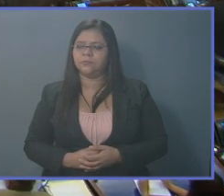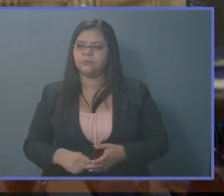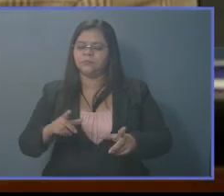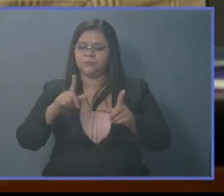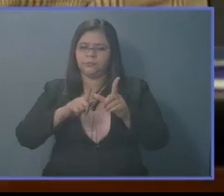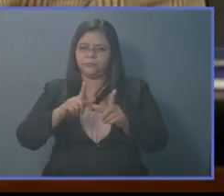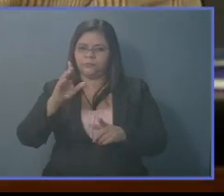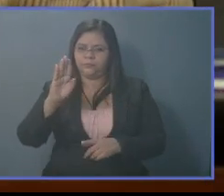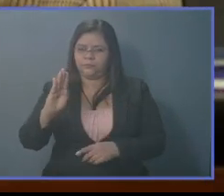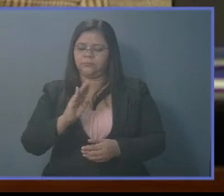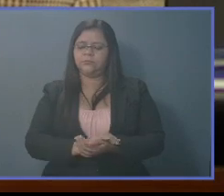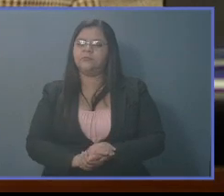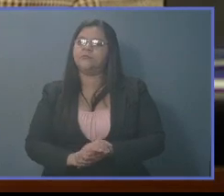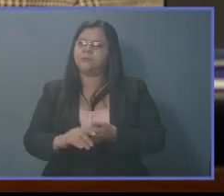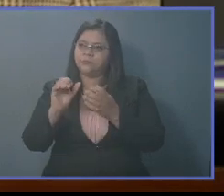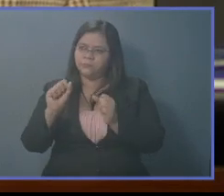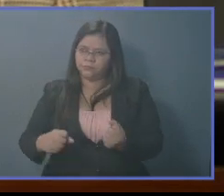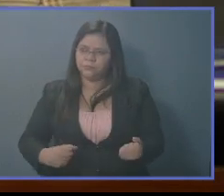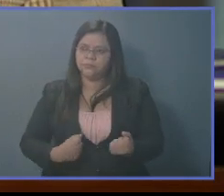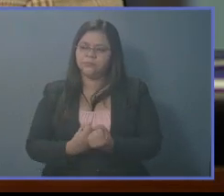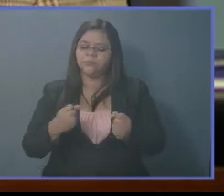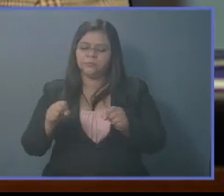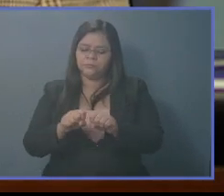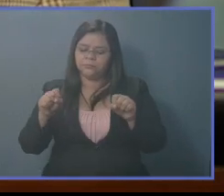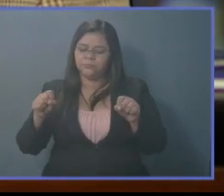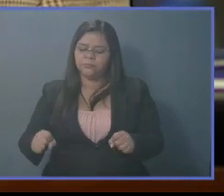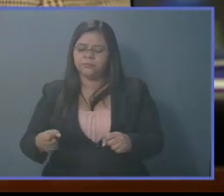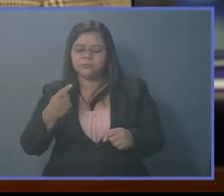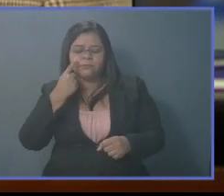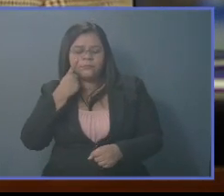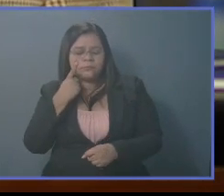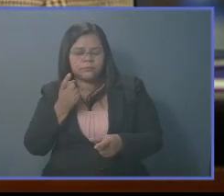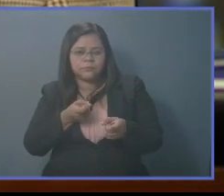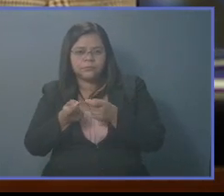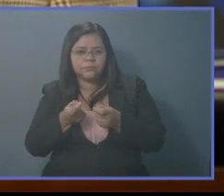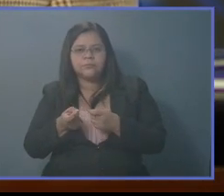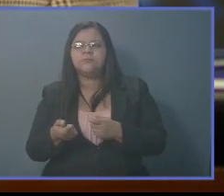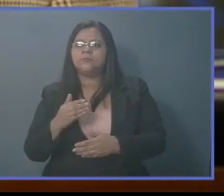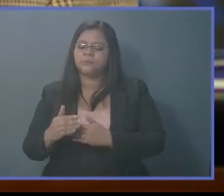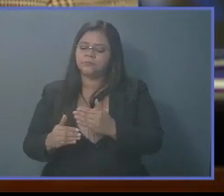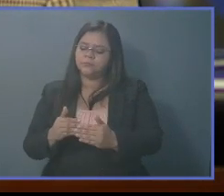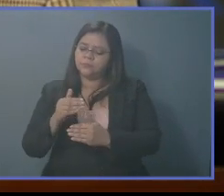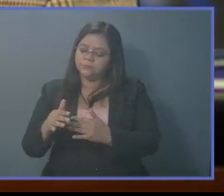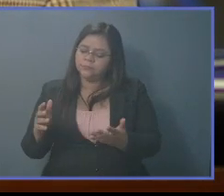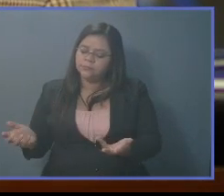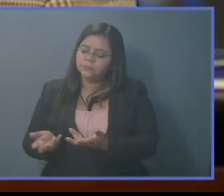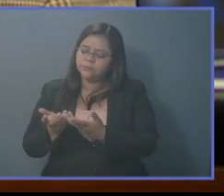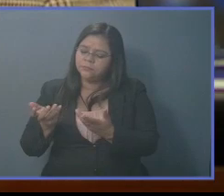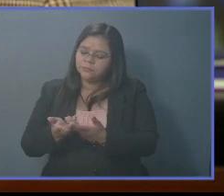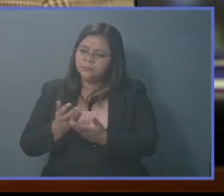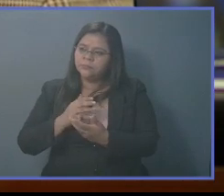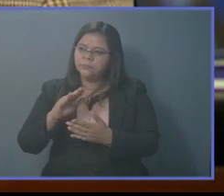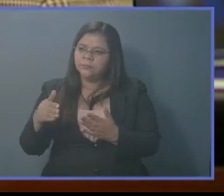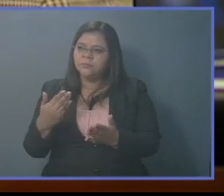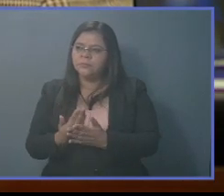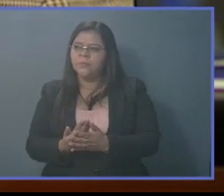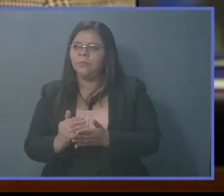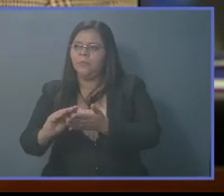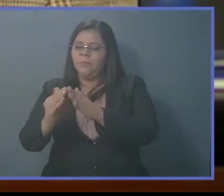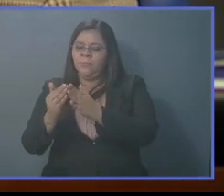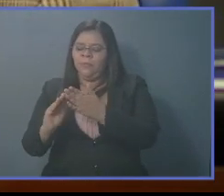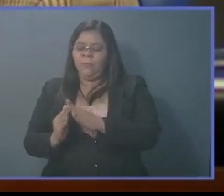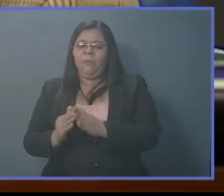B. Se reforzará y garantizará el sistema de vigilancia epidemiológica y la investigación de la diseminación comunitaria mediante